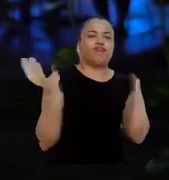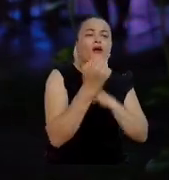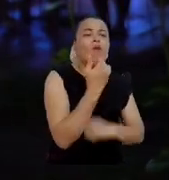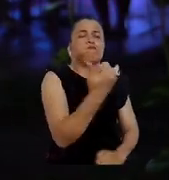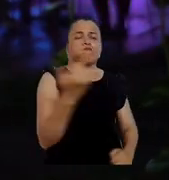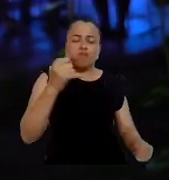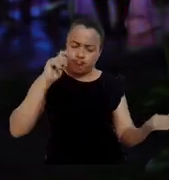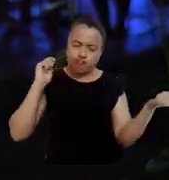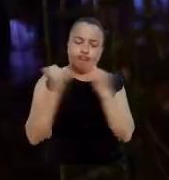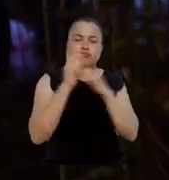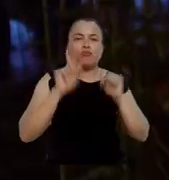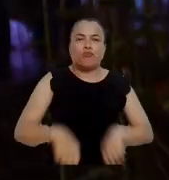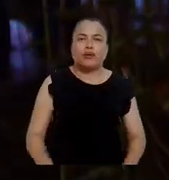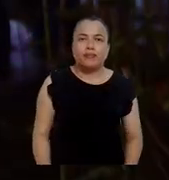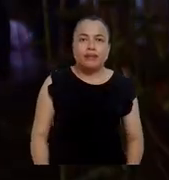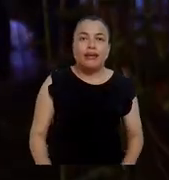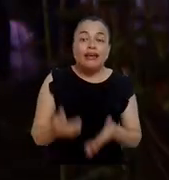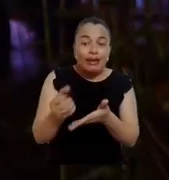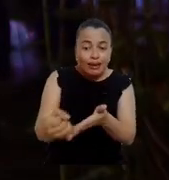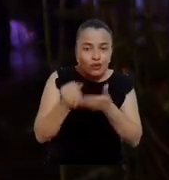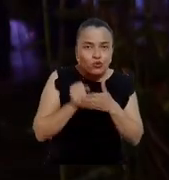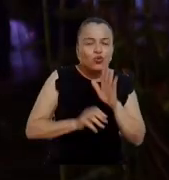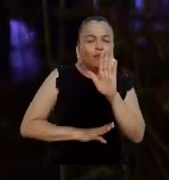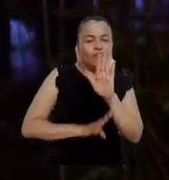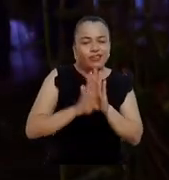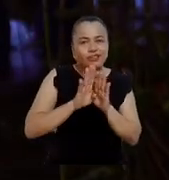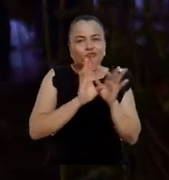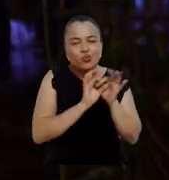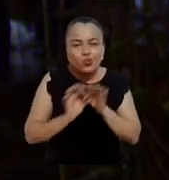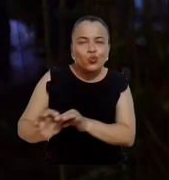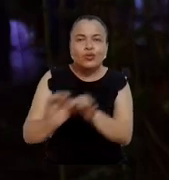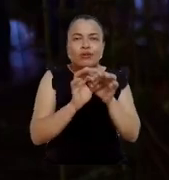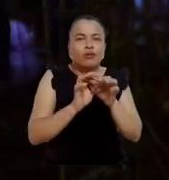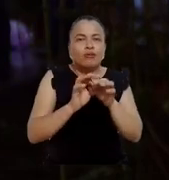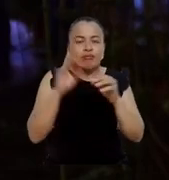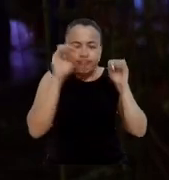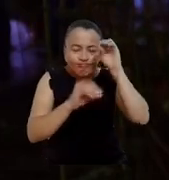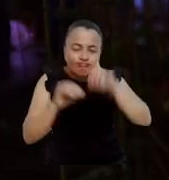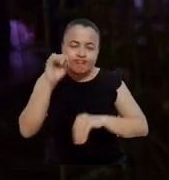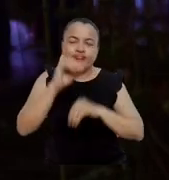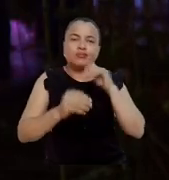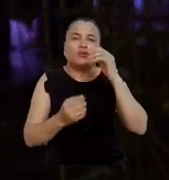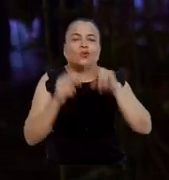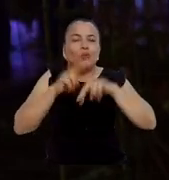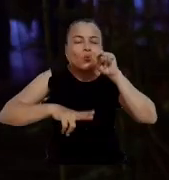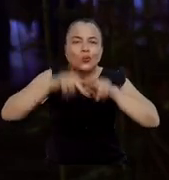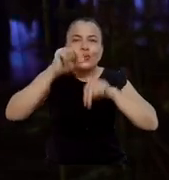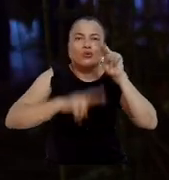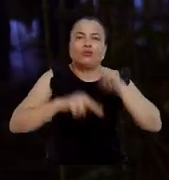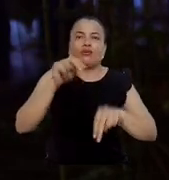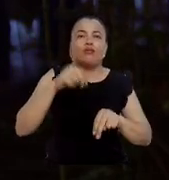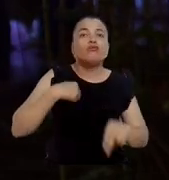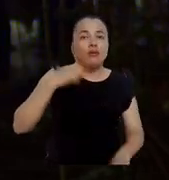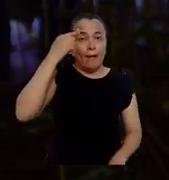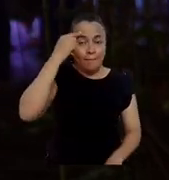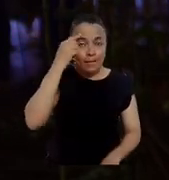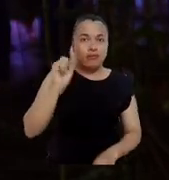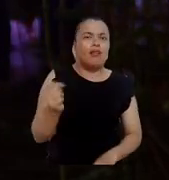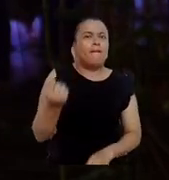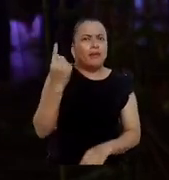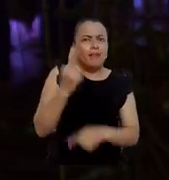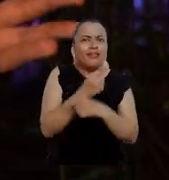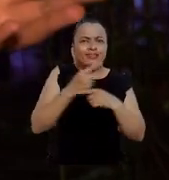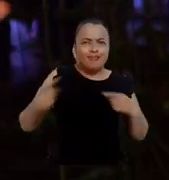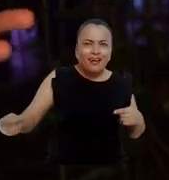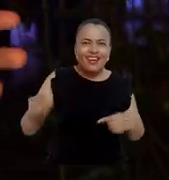transformación de las realidades. Nos permite crecer, nos permite unirnos, nos permite crear, construir. Entonces, creo que